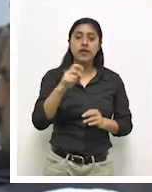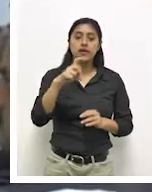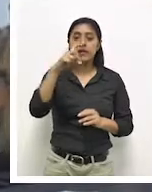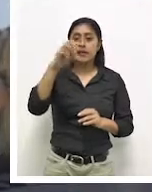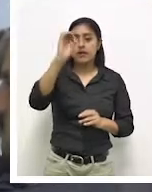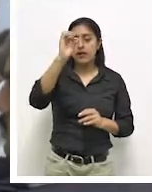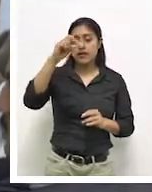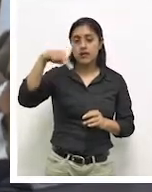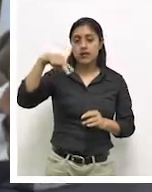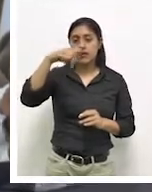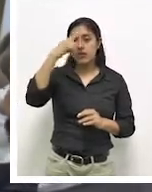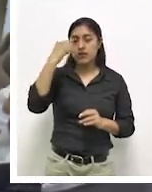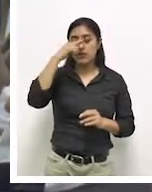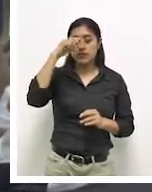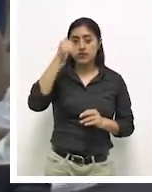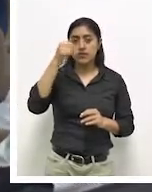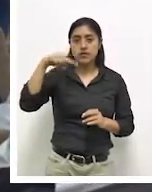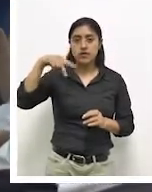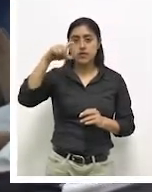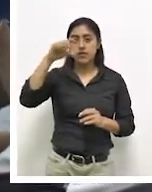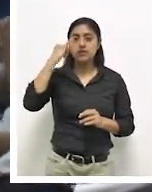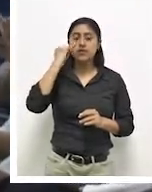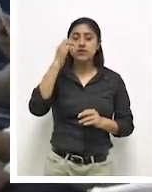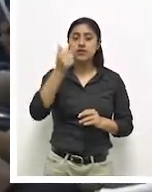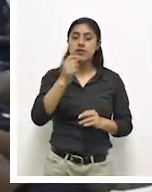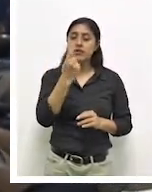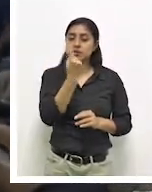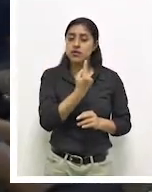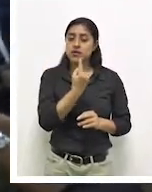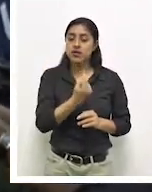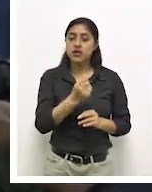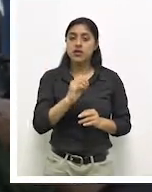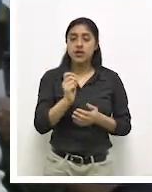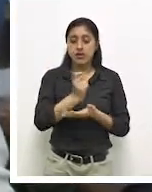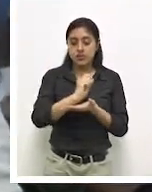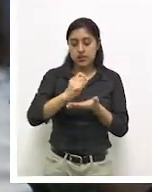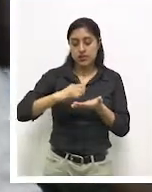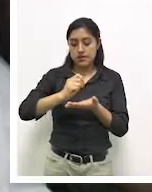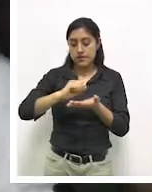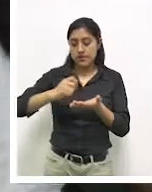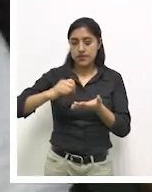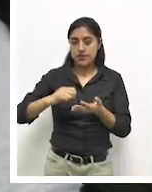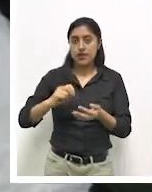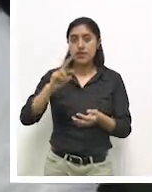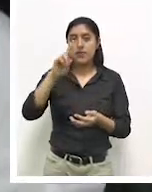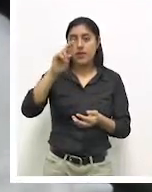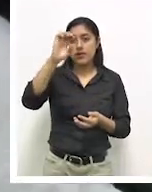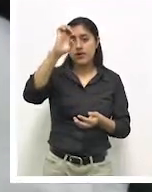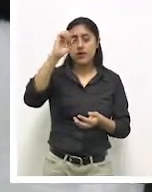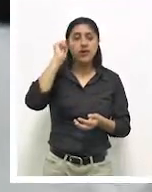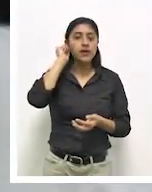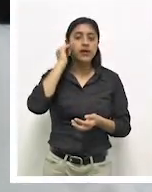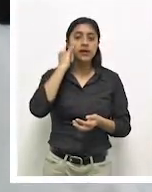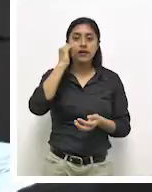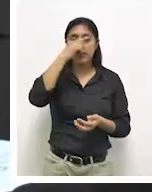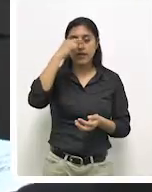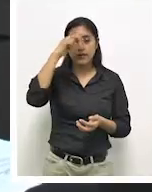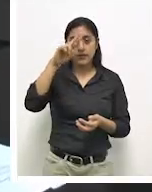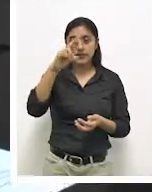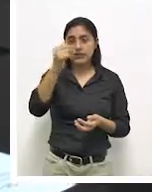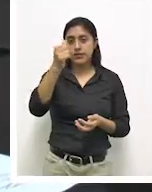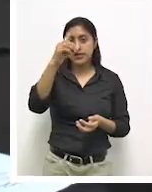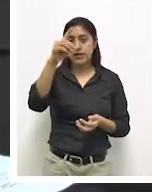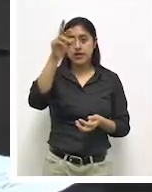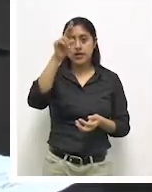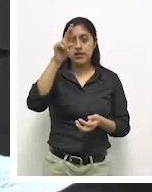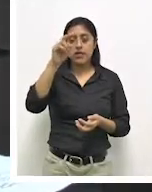directa. La constancia de soltería está certificada por el registrador civil del Registro Nacional de las Personas, quien hace